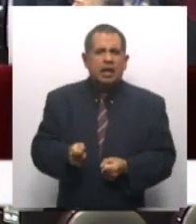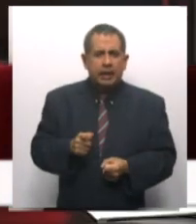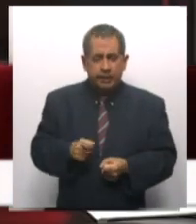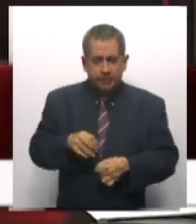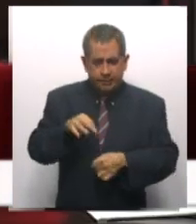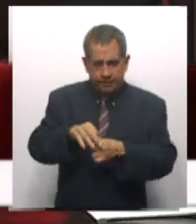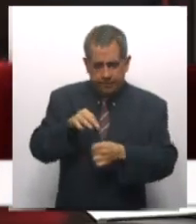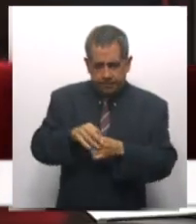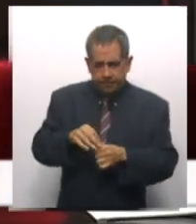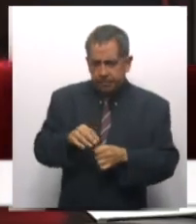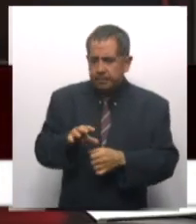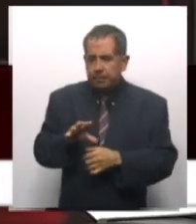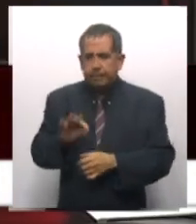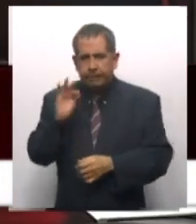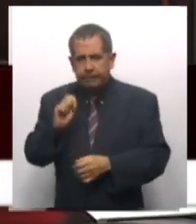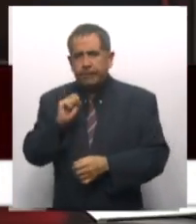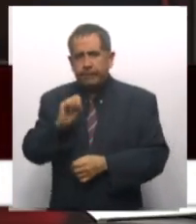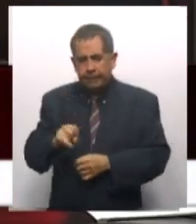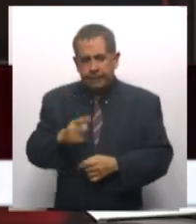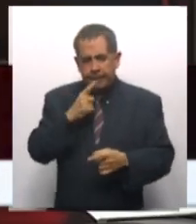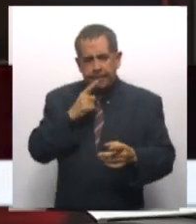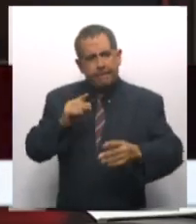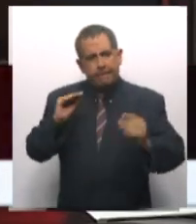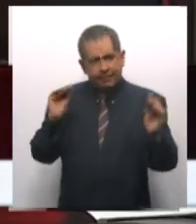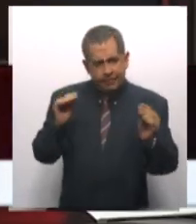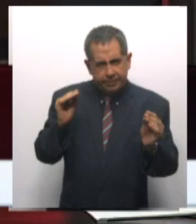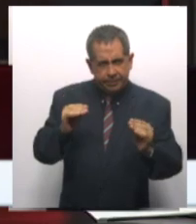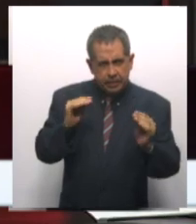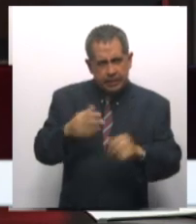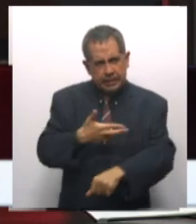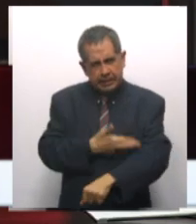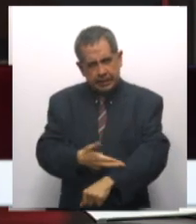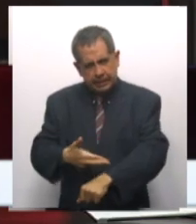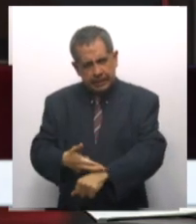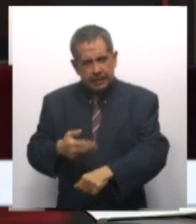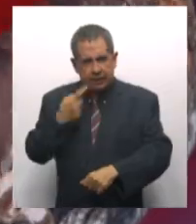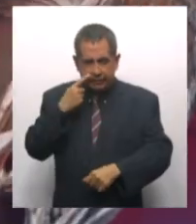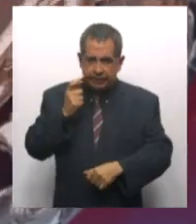el aval de la reserva, se presentó un debate de procedimiento.